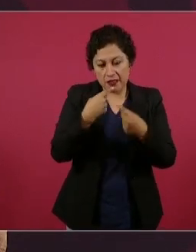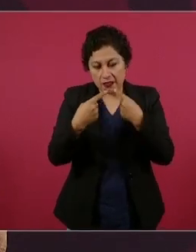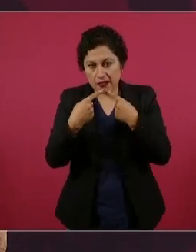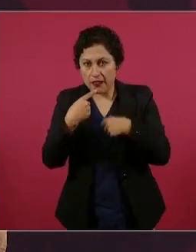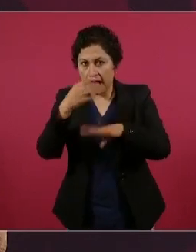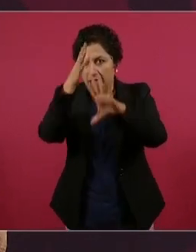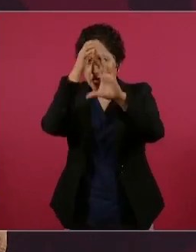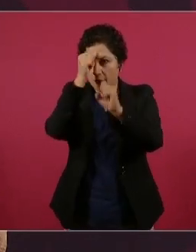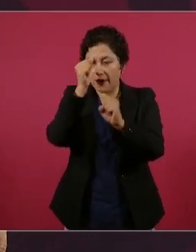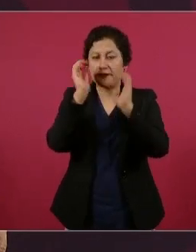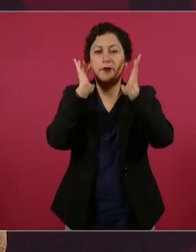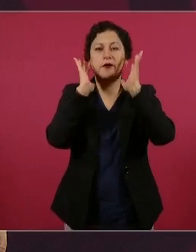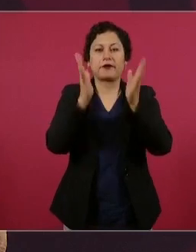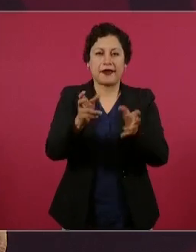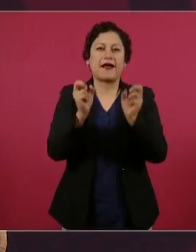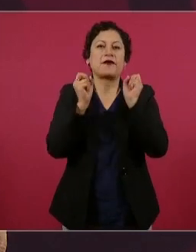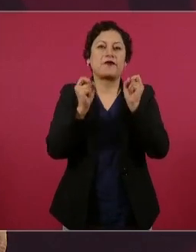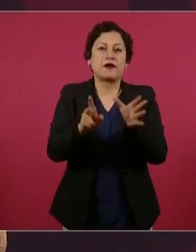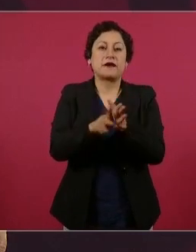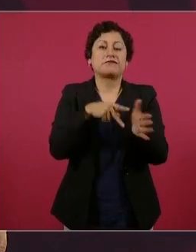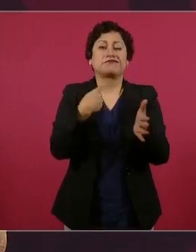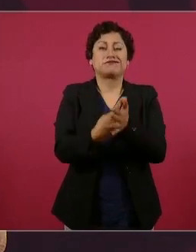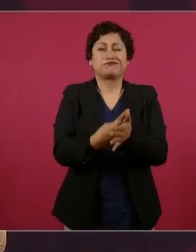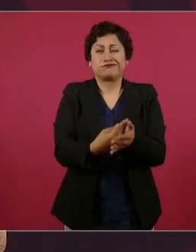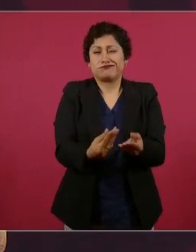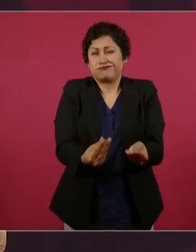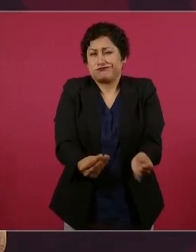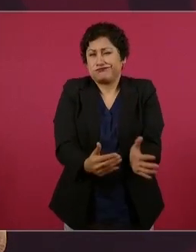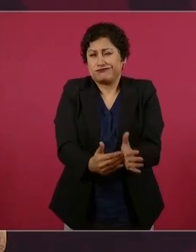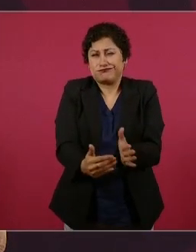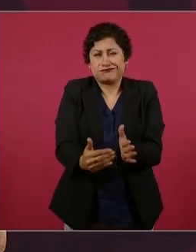basificado a miles de trabajadores petroleros